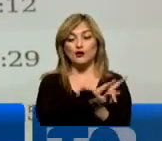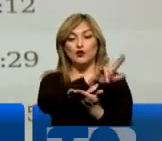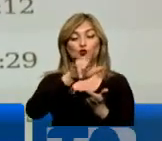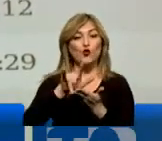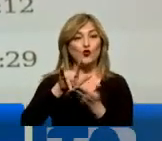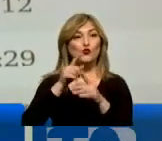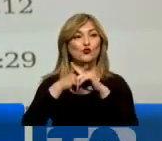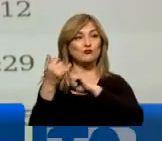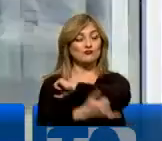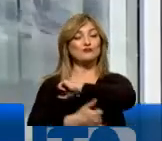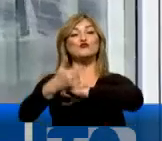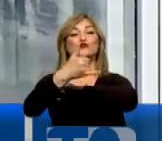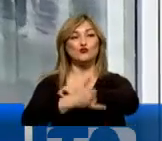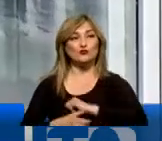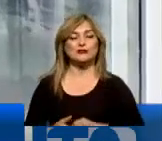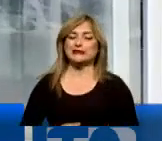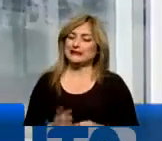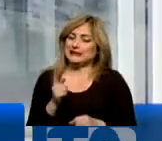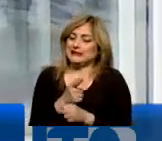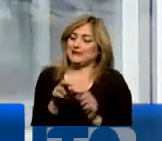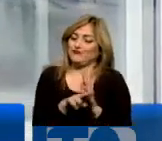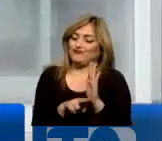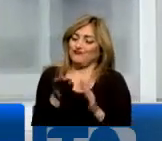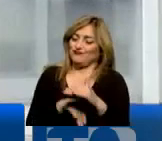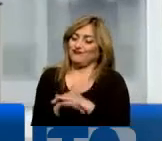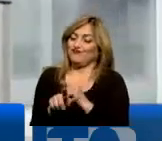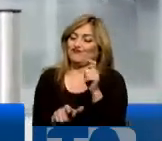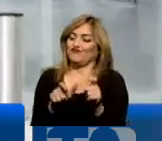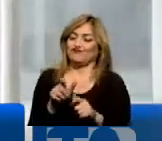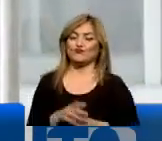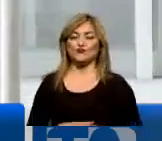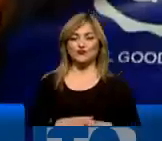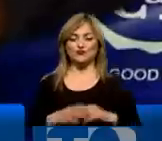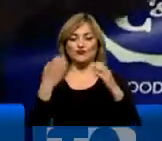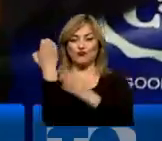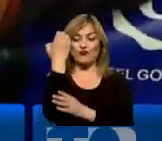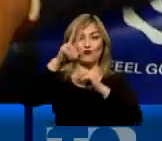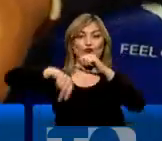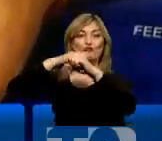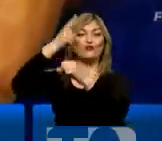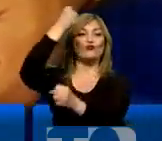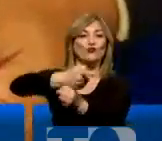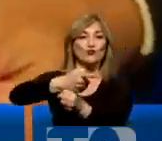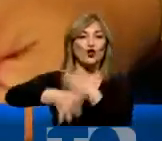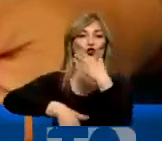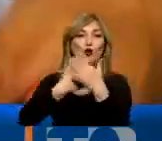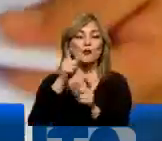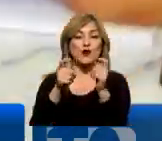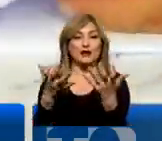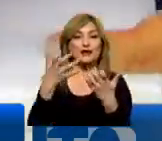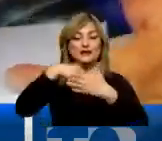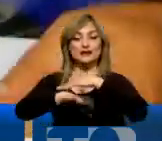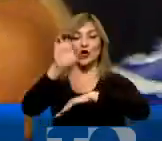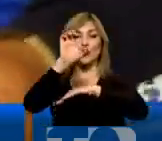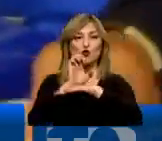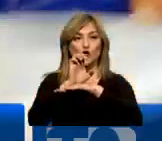del exterior una vez que cambiaron los protocolos para el ingreso de pasajeros. Por disposición del COE Nacional, todo viajero que ingrese al país